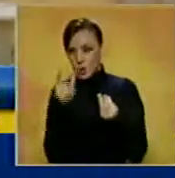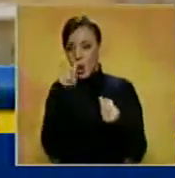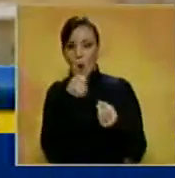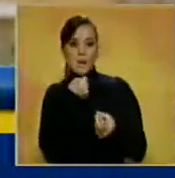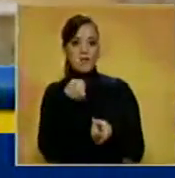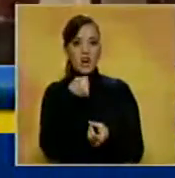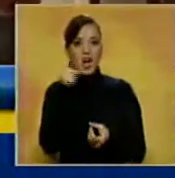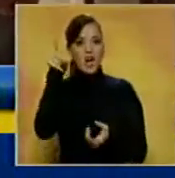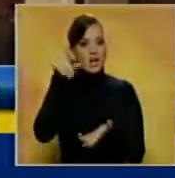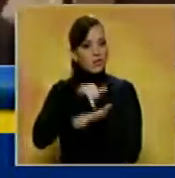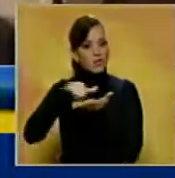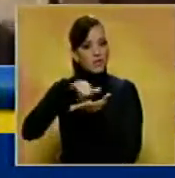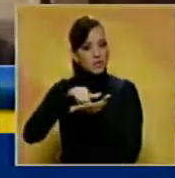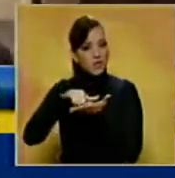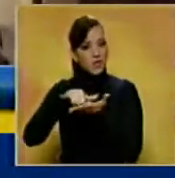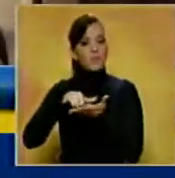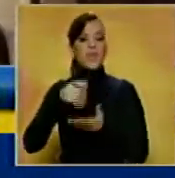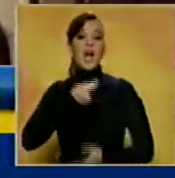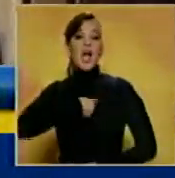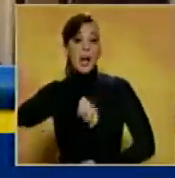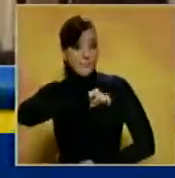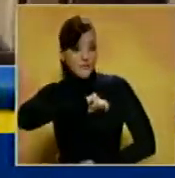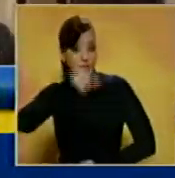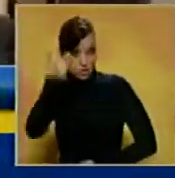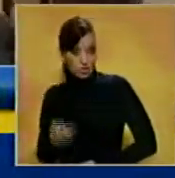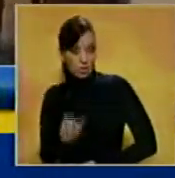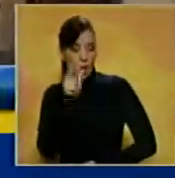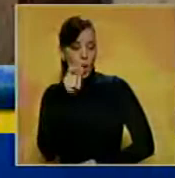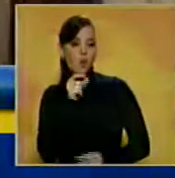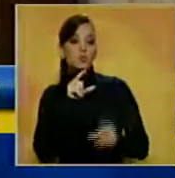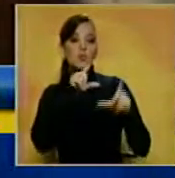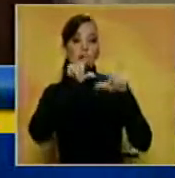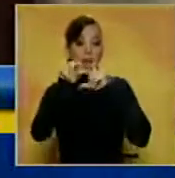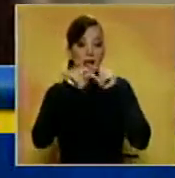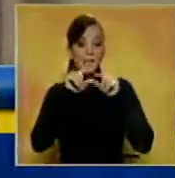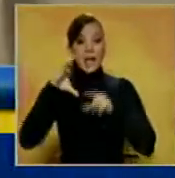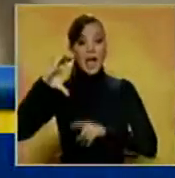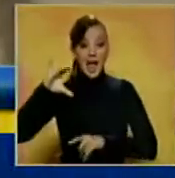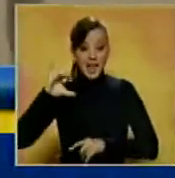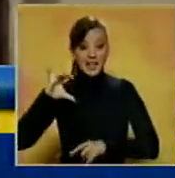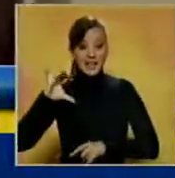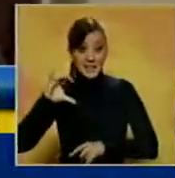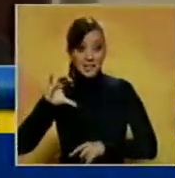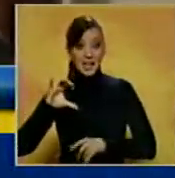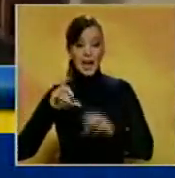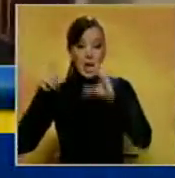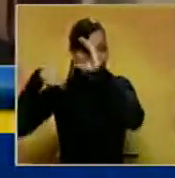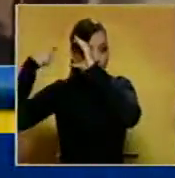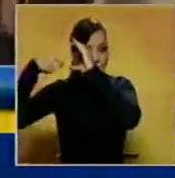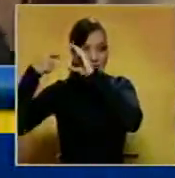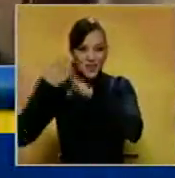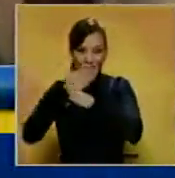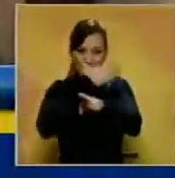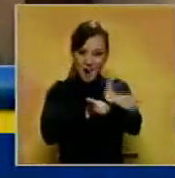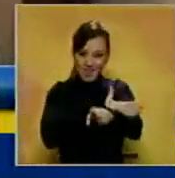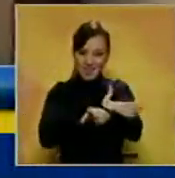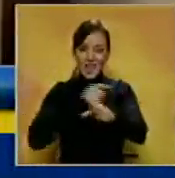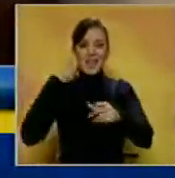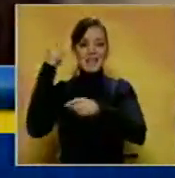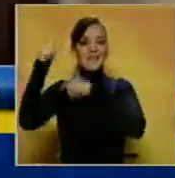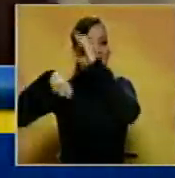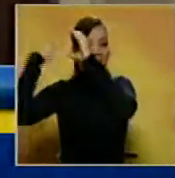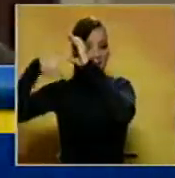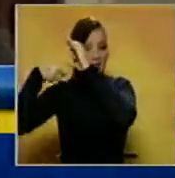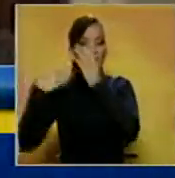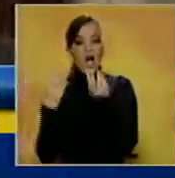de Nueva York. El intérprete español compartió un video en su cuenta oficial de Instagram en donde muestra el detrás de cámaras de la filmación acompañado